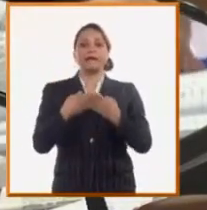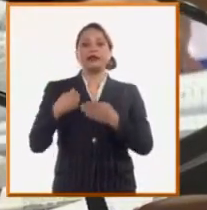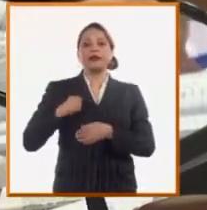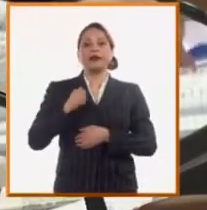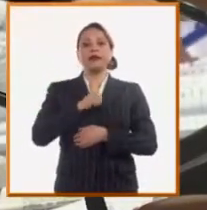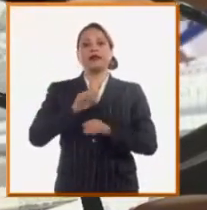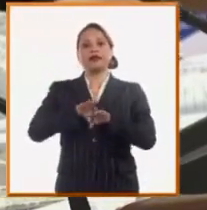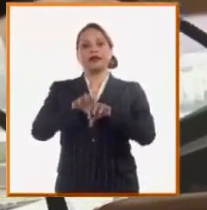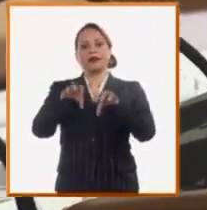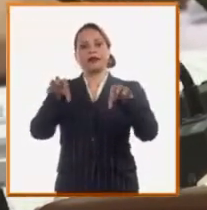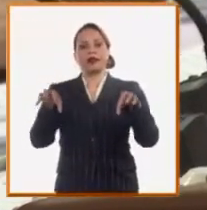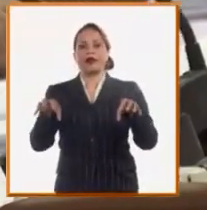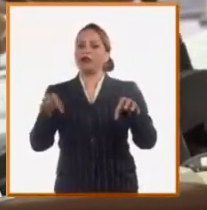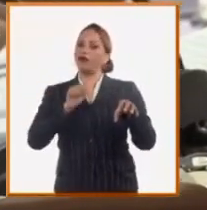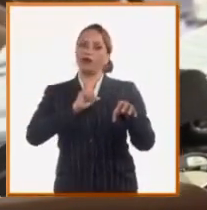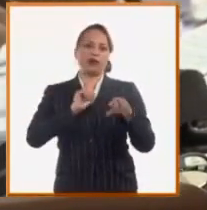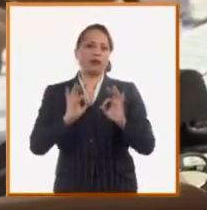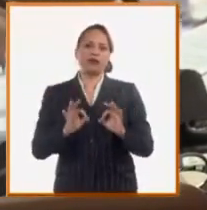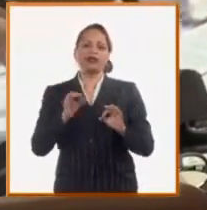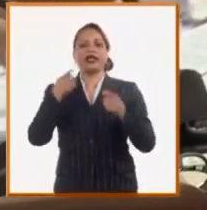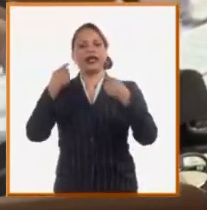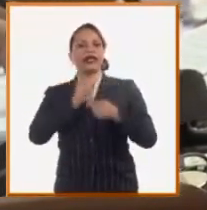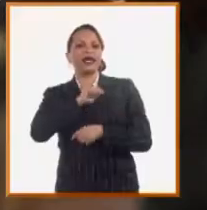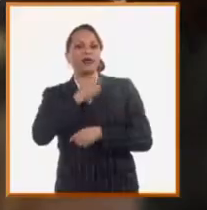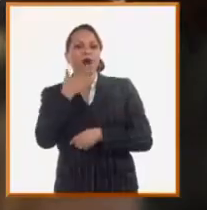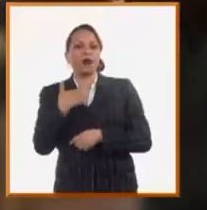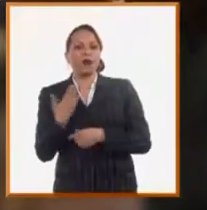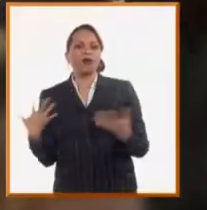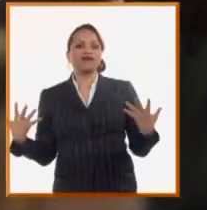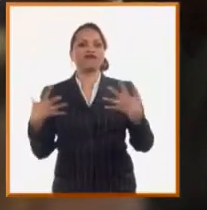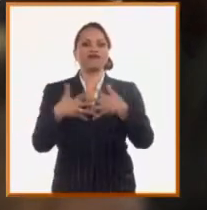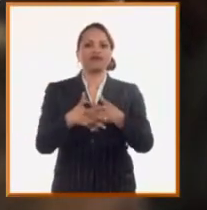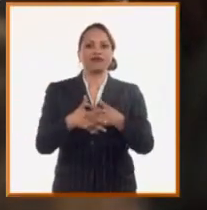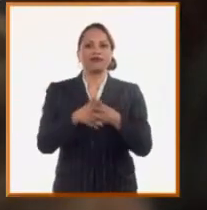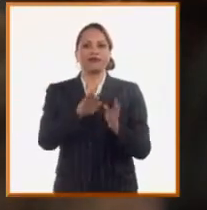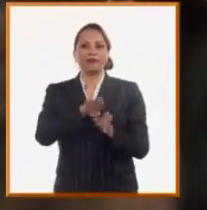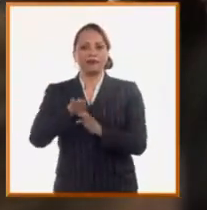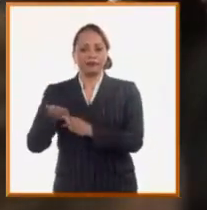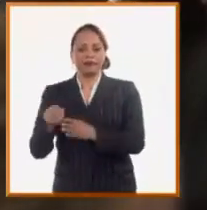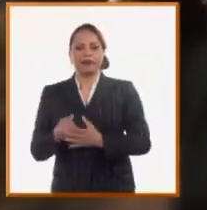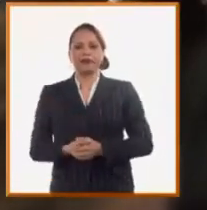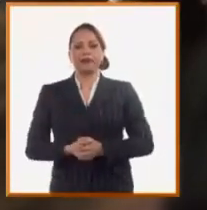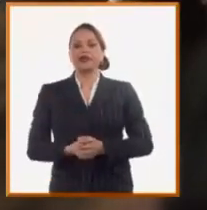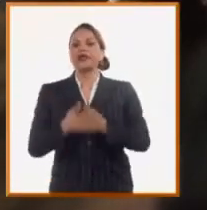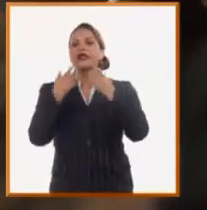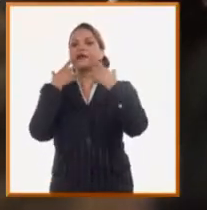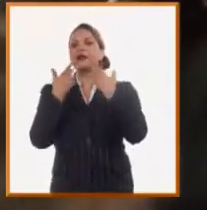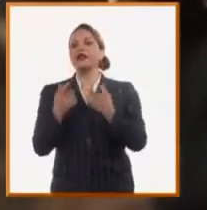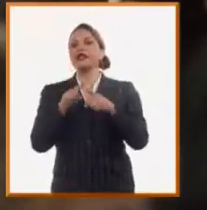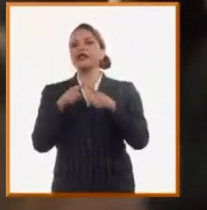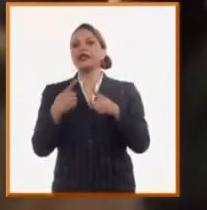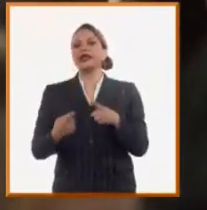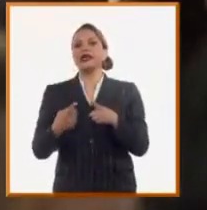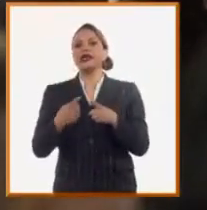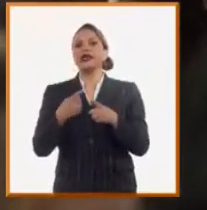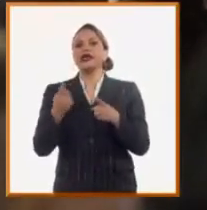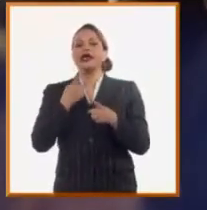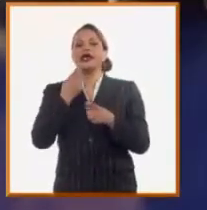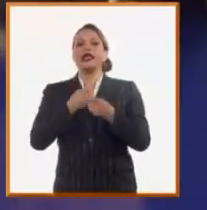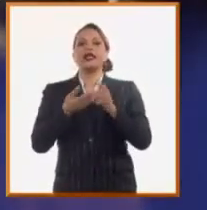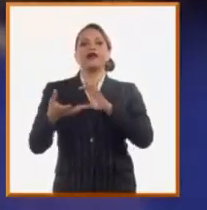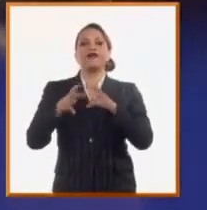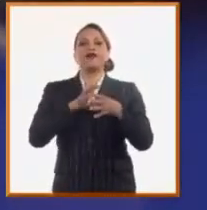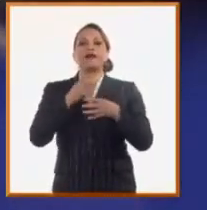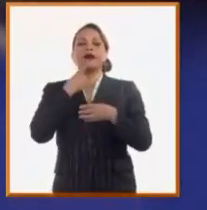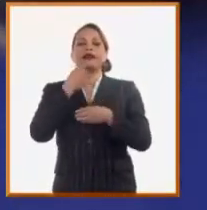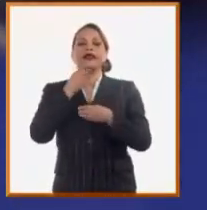que nosotros queremos hacer. Es importante en todo este entramado la reactivación del mercado cambiario.